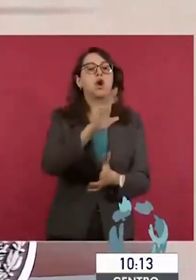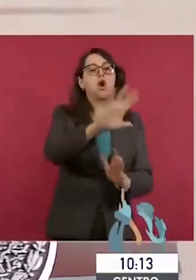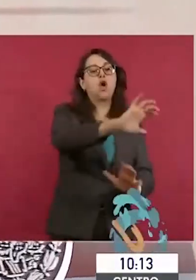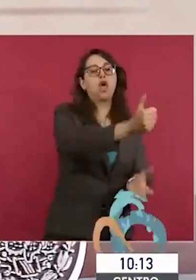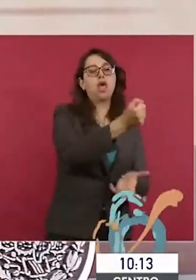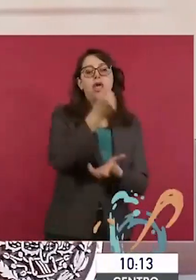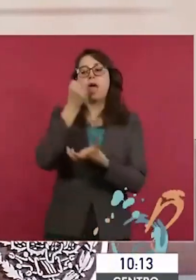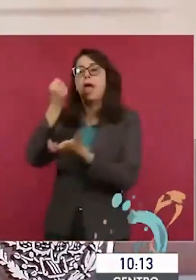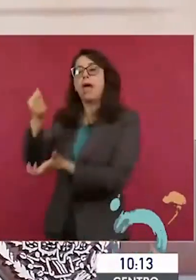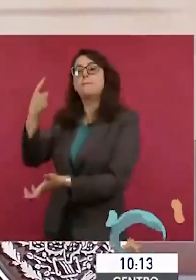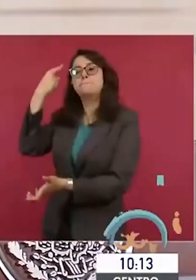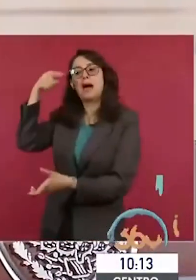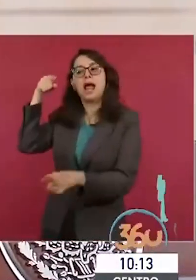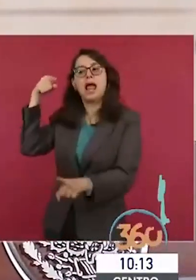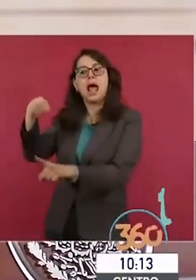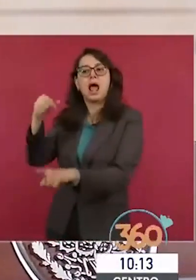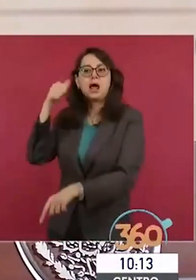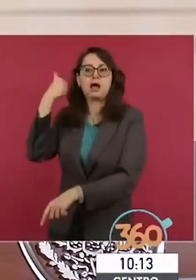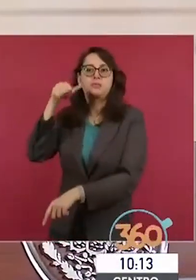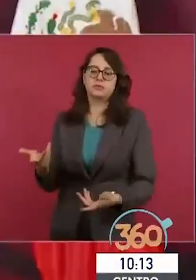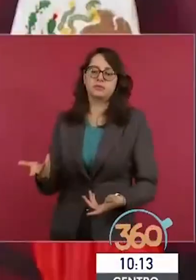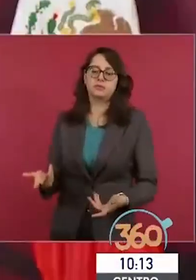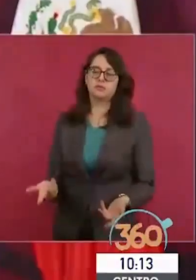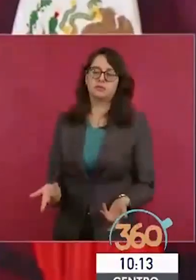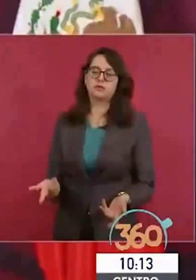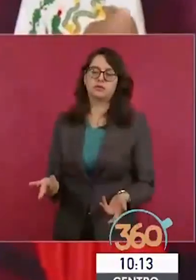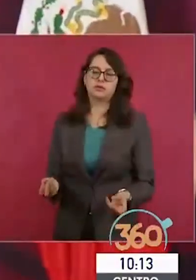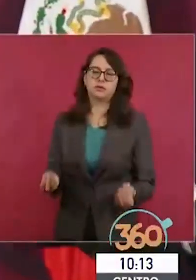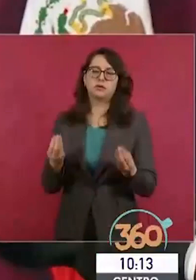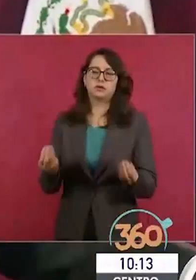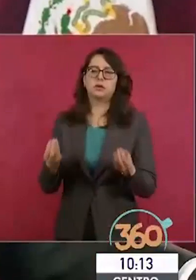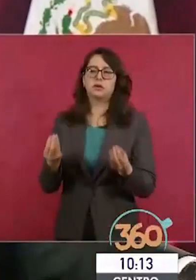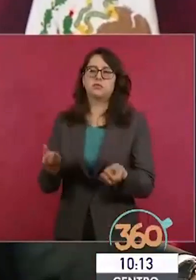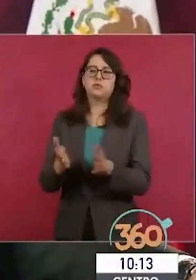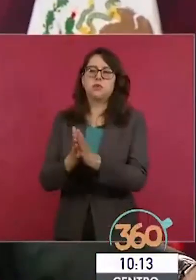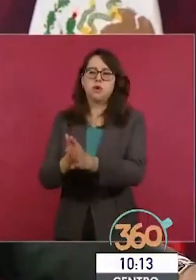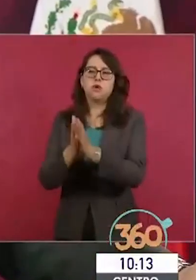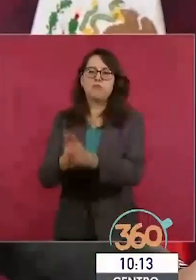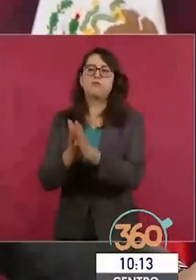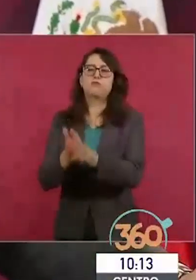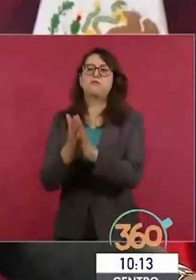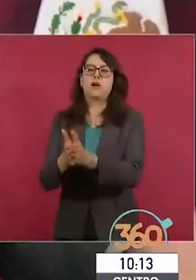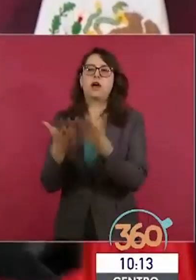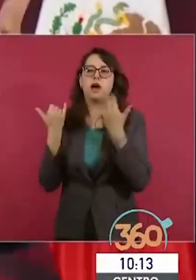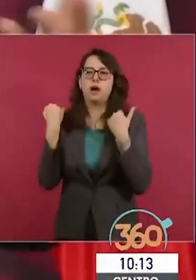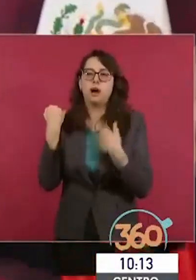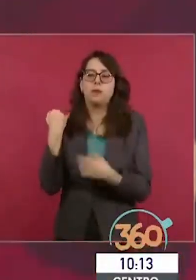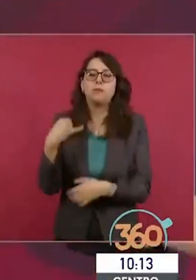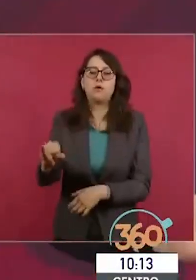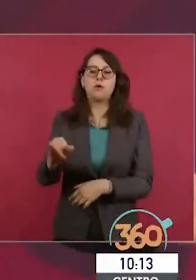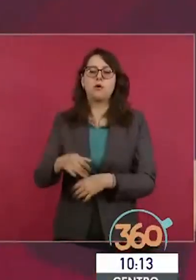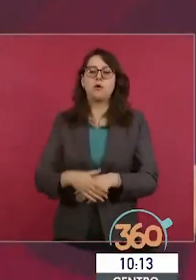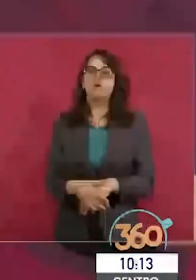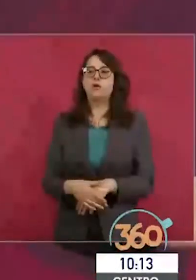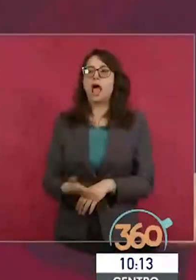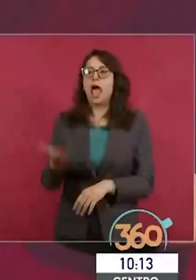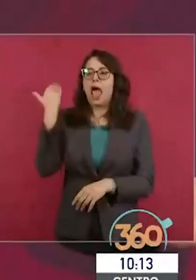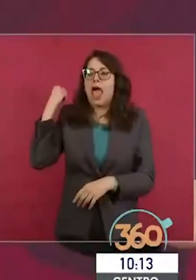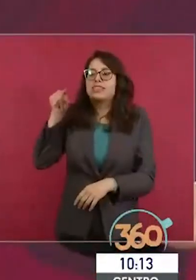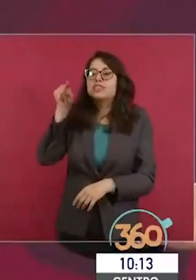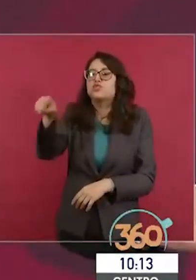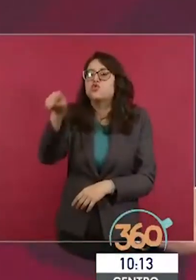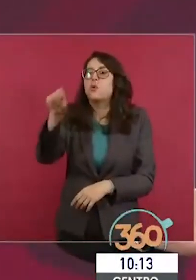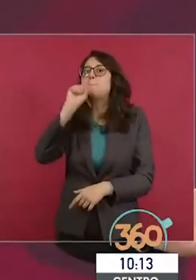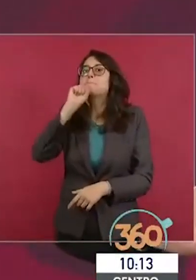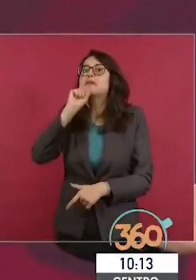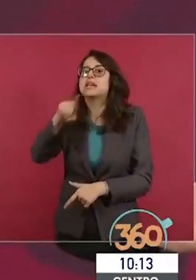politiquería, en la demagogia. Si ellos fueron los que aprobaron